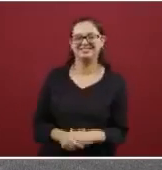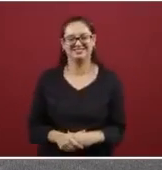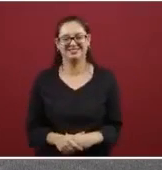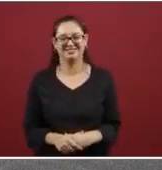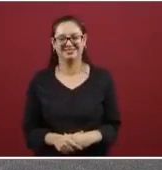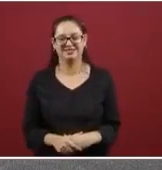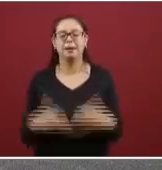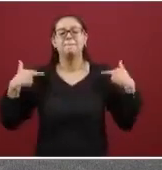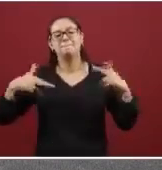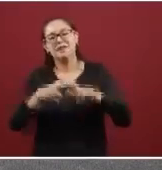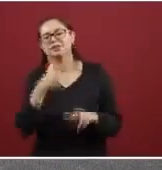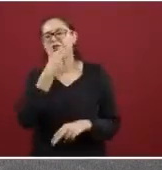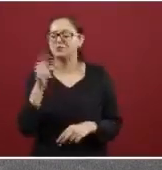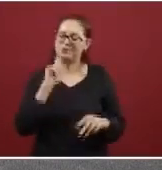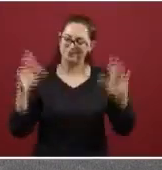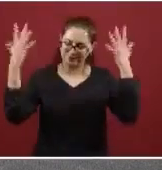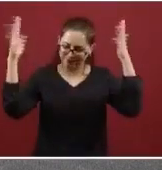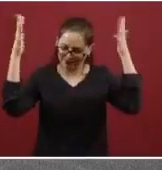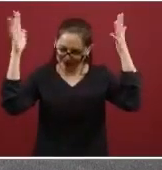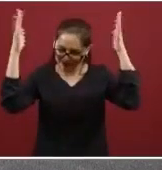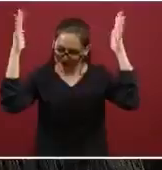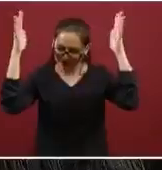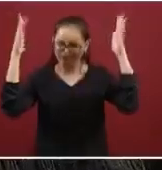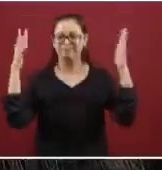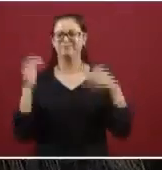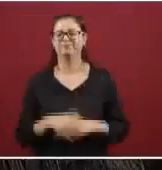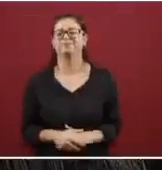un aplauso para las maestras y los maestros.